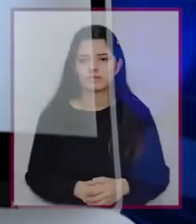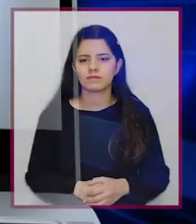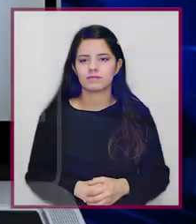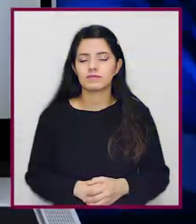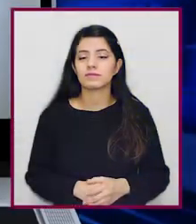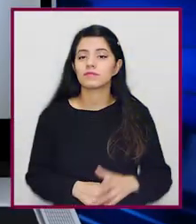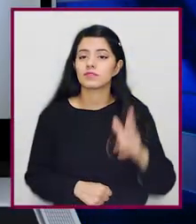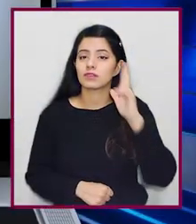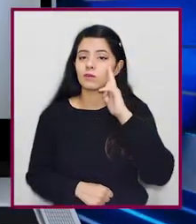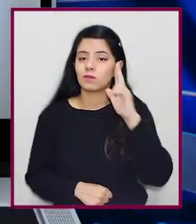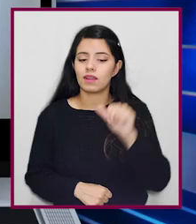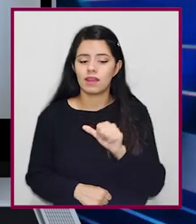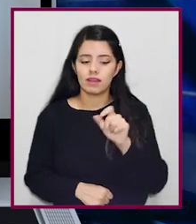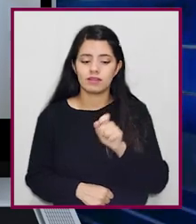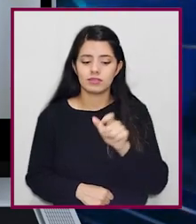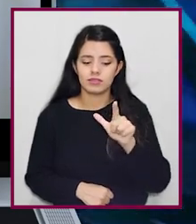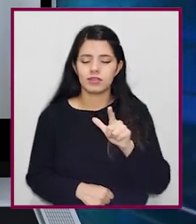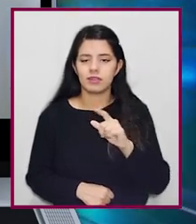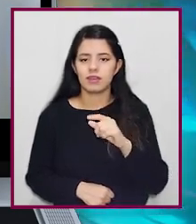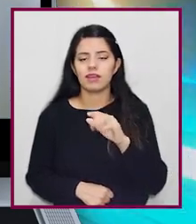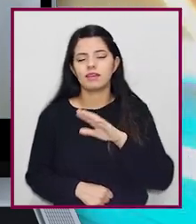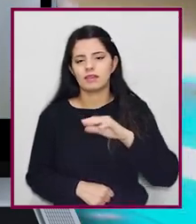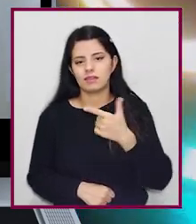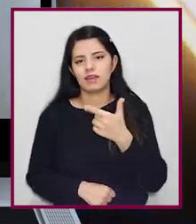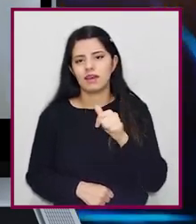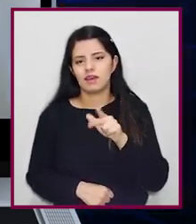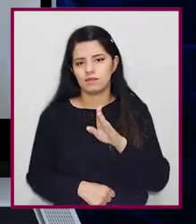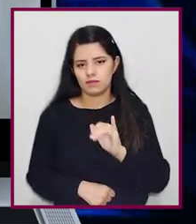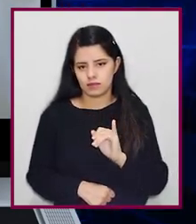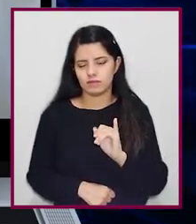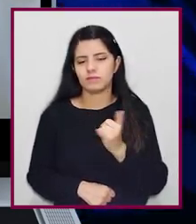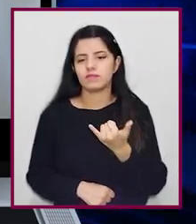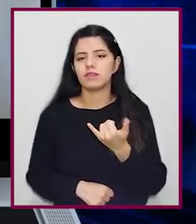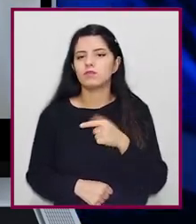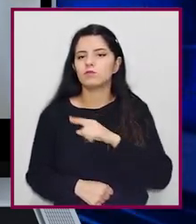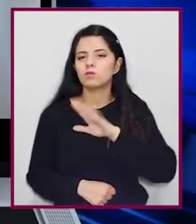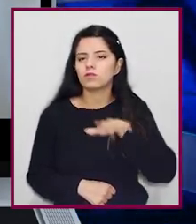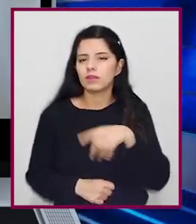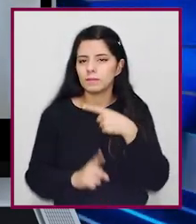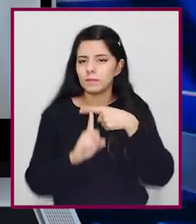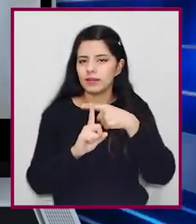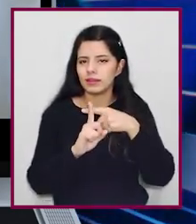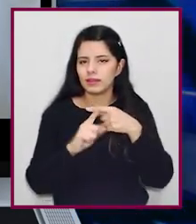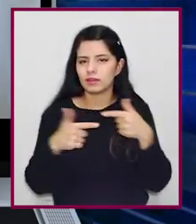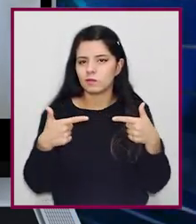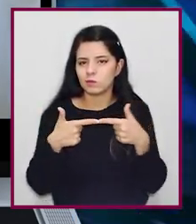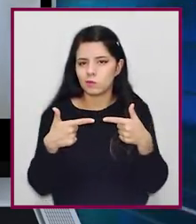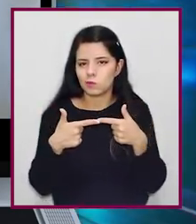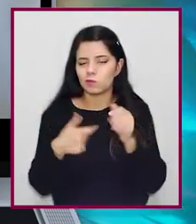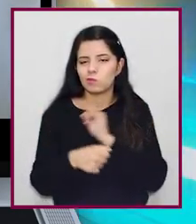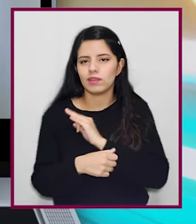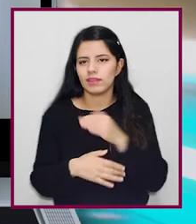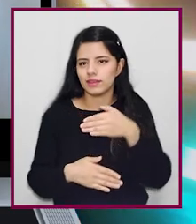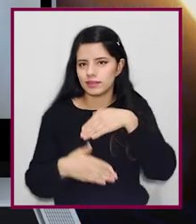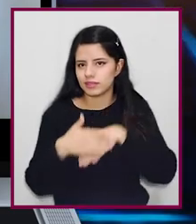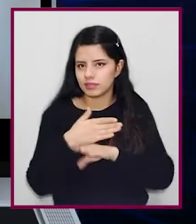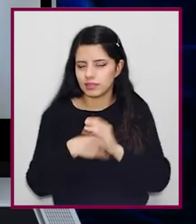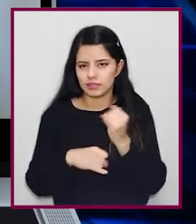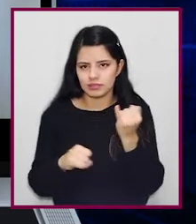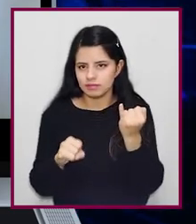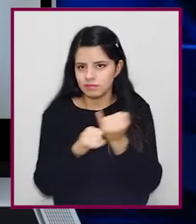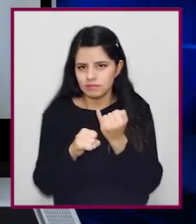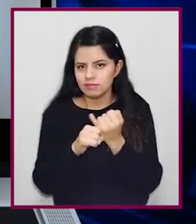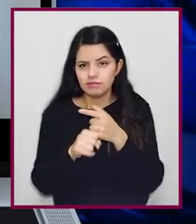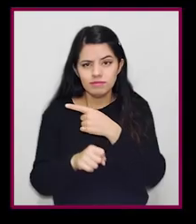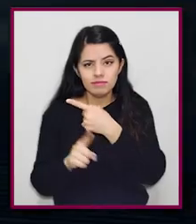¿Qué tal, Axel, Gaby? Bueno, pues miren, las ventajas de tener un buscador como Google y de tener acceso a él desde casi